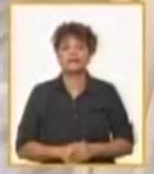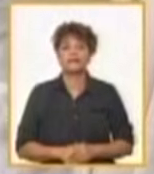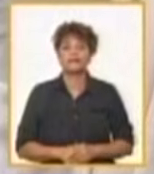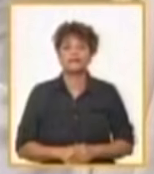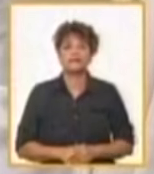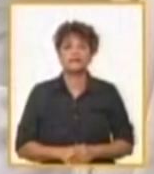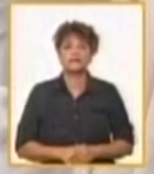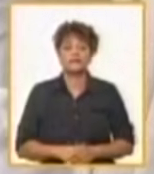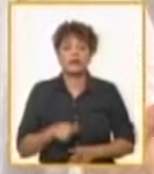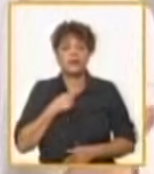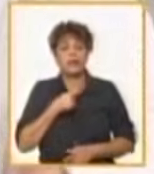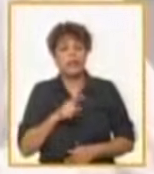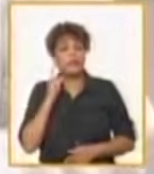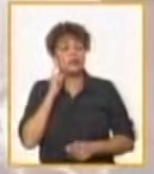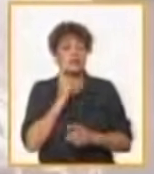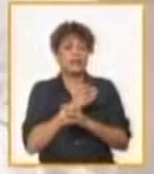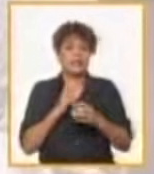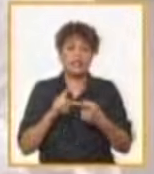Científico,